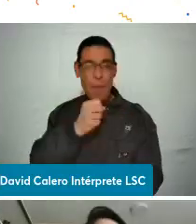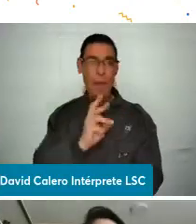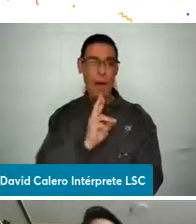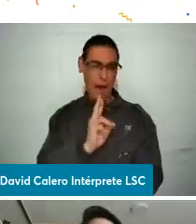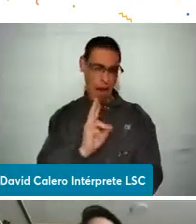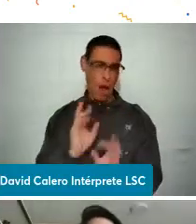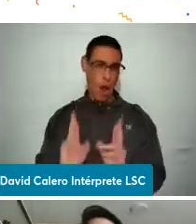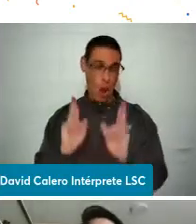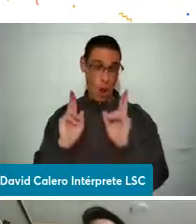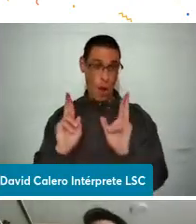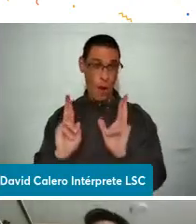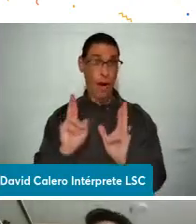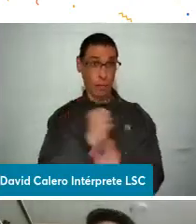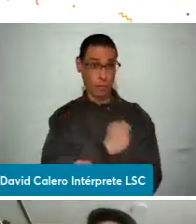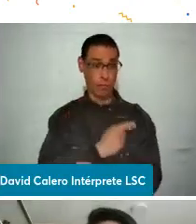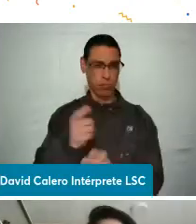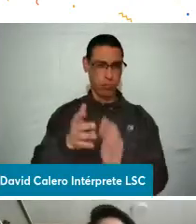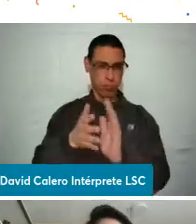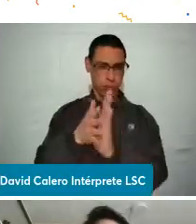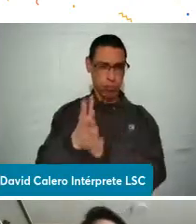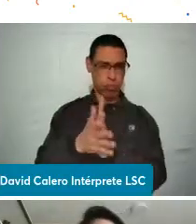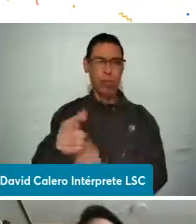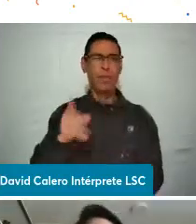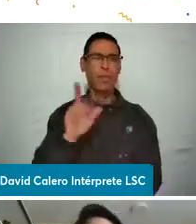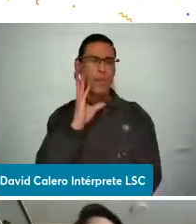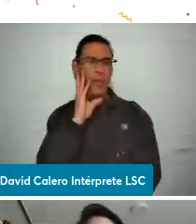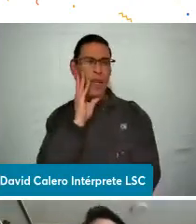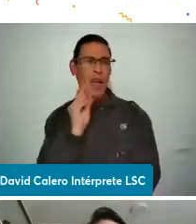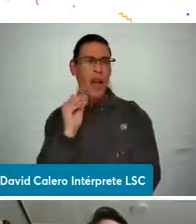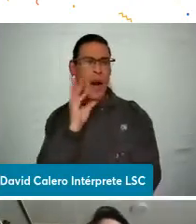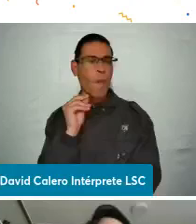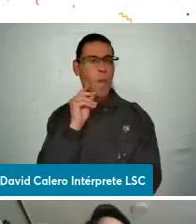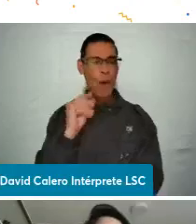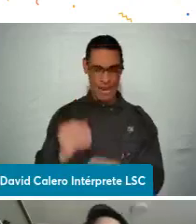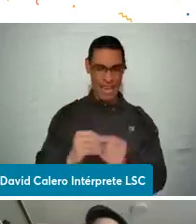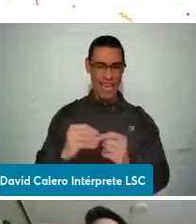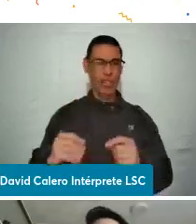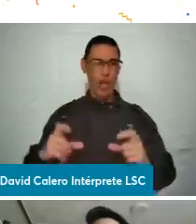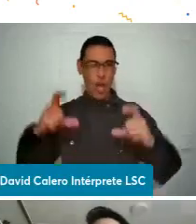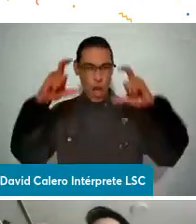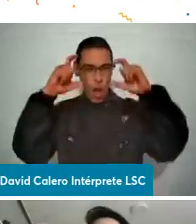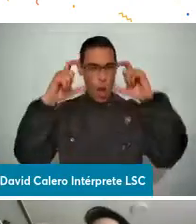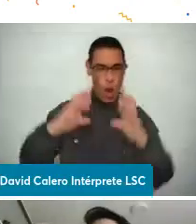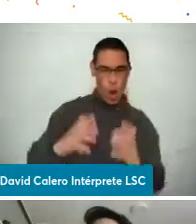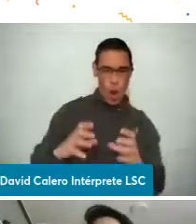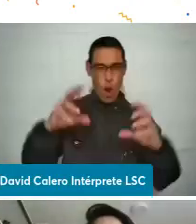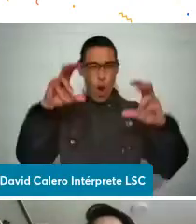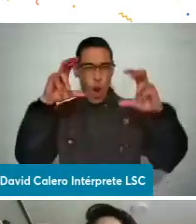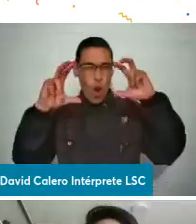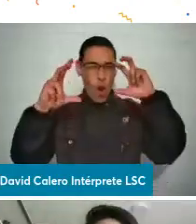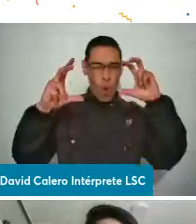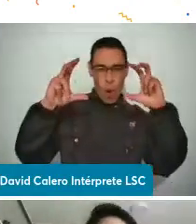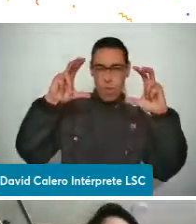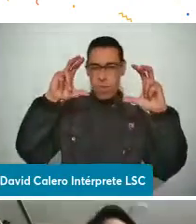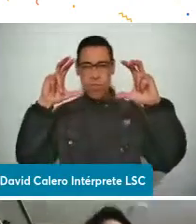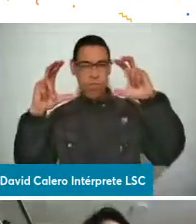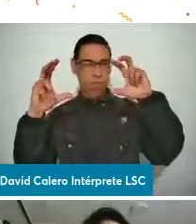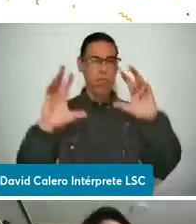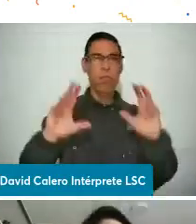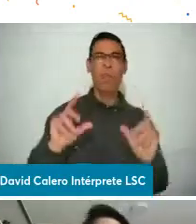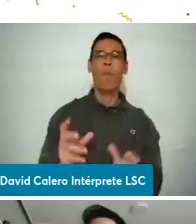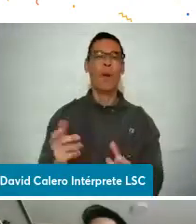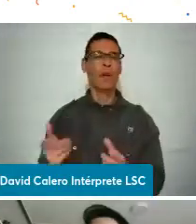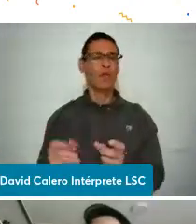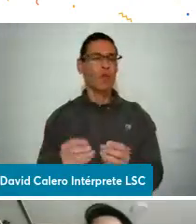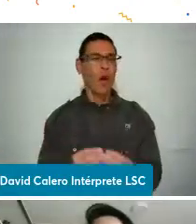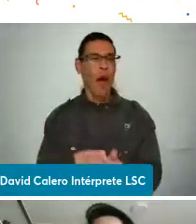para que nos cuente un poquito sobre su experiencia en realidad aumentada, pero además para dar respuesta a estas dos preguntas.